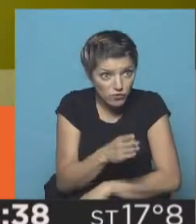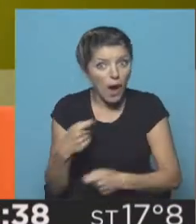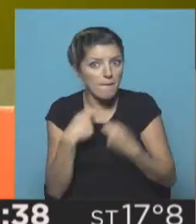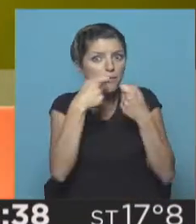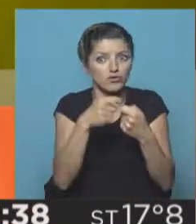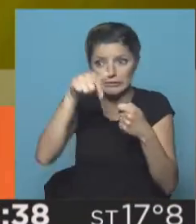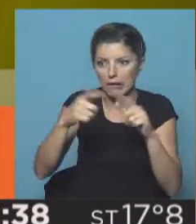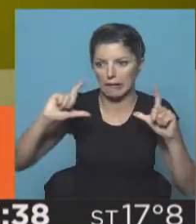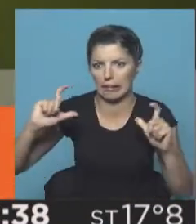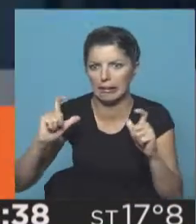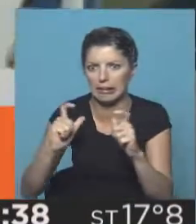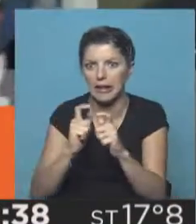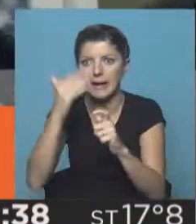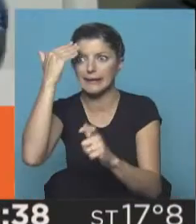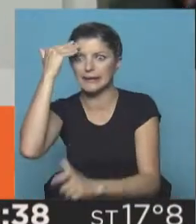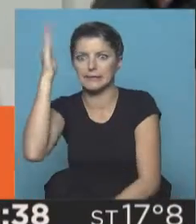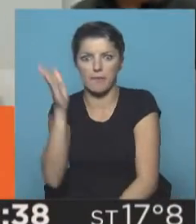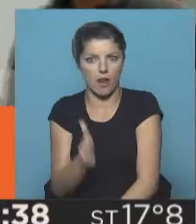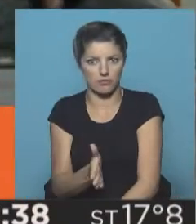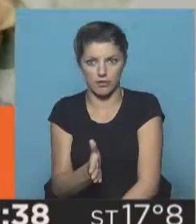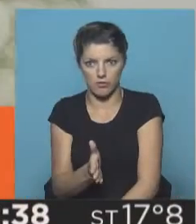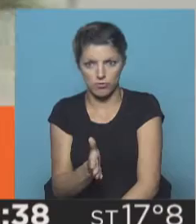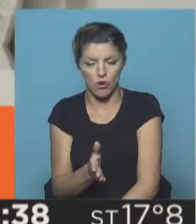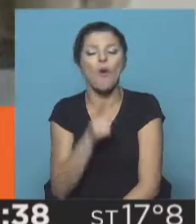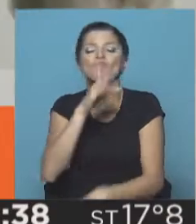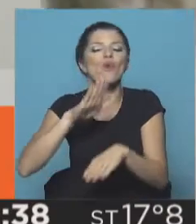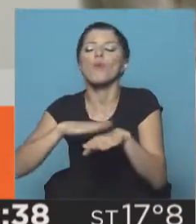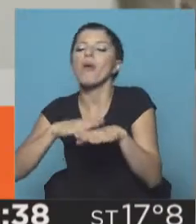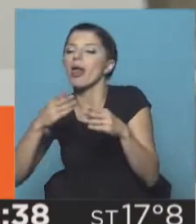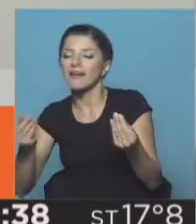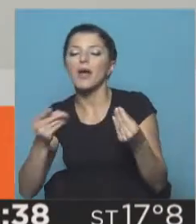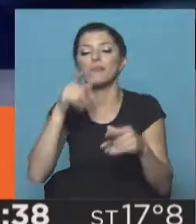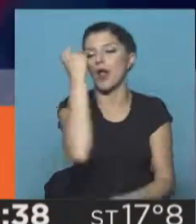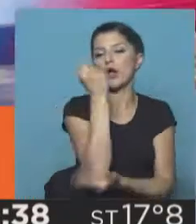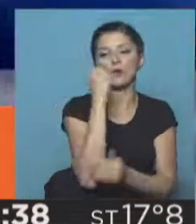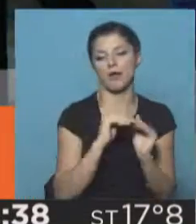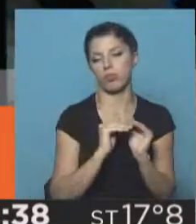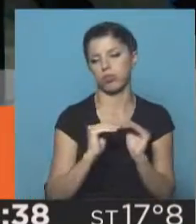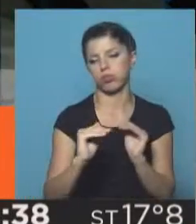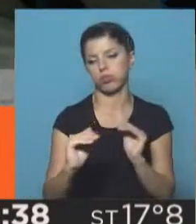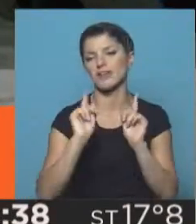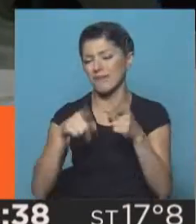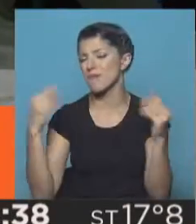actual 15%, golpeada tanto por un estancamiento de la economía y los problemas